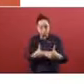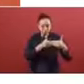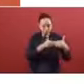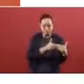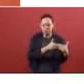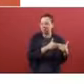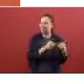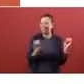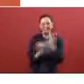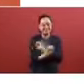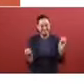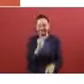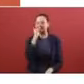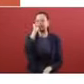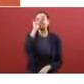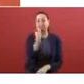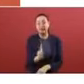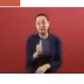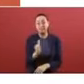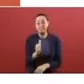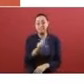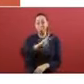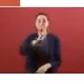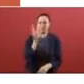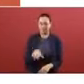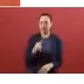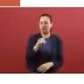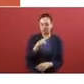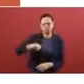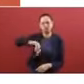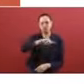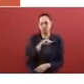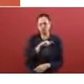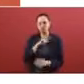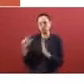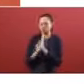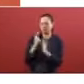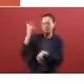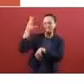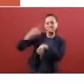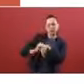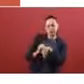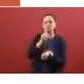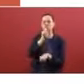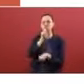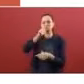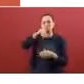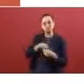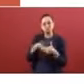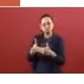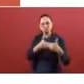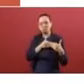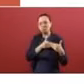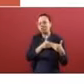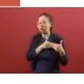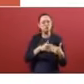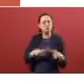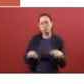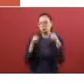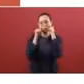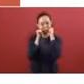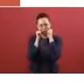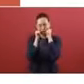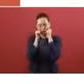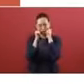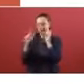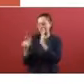lo señala también el señor presidente, tenemos los funcionarios públicos esa prerrogativa. Pero precisamente en la construcción de la nueva ética